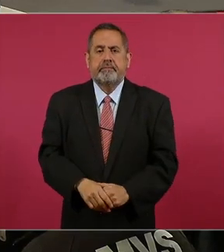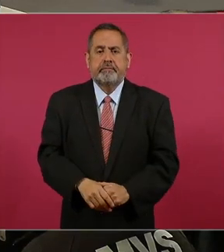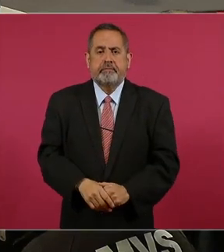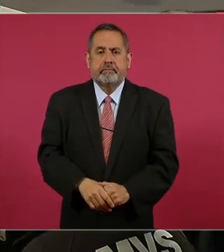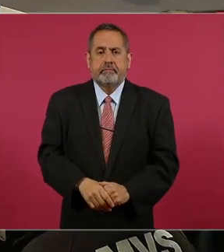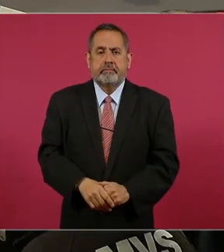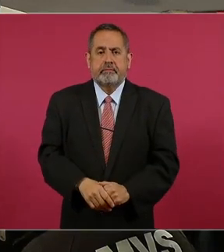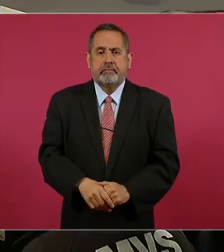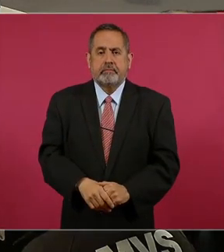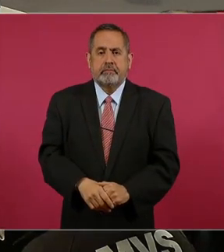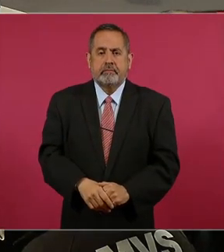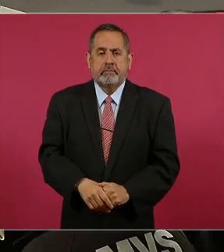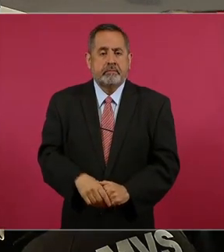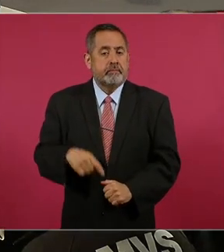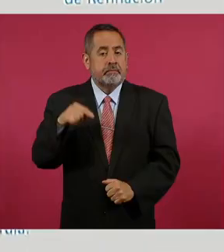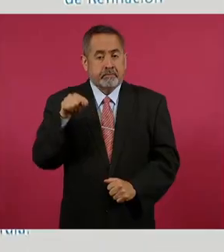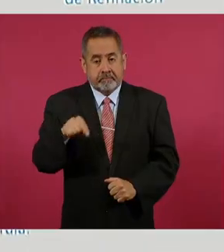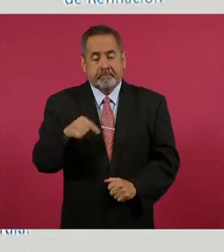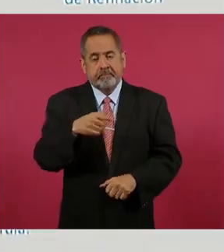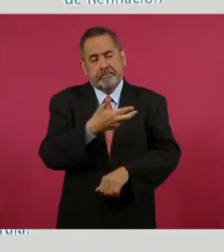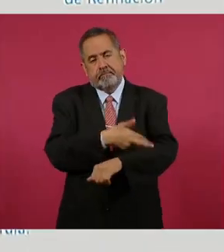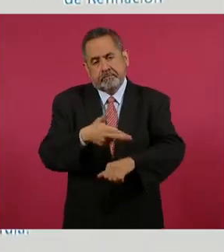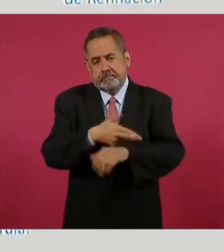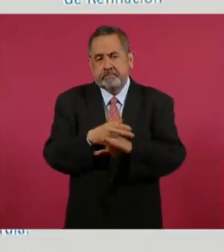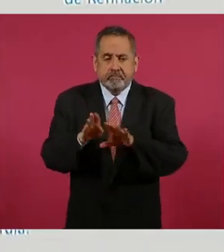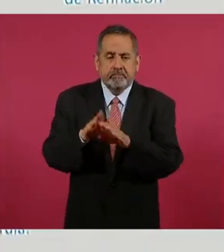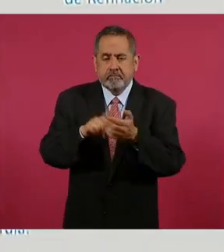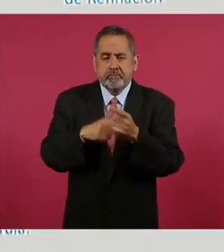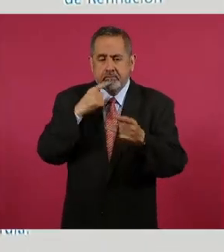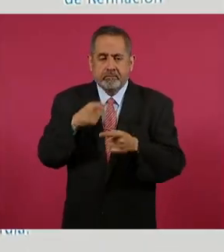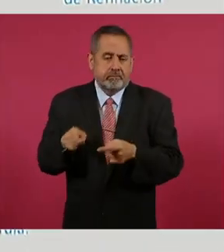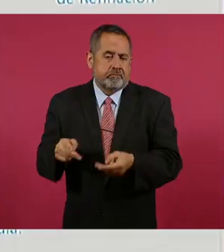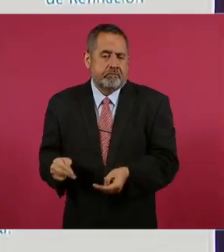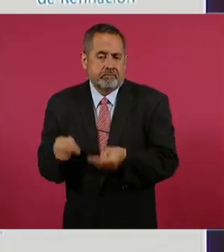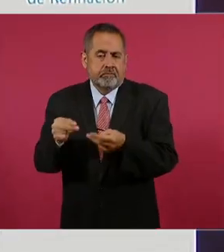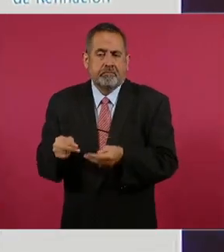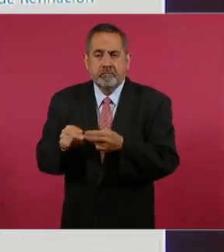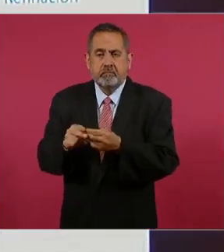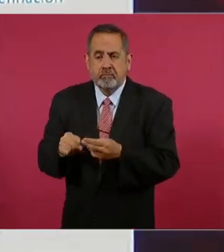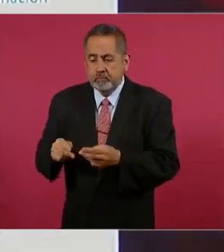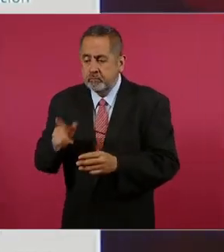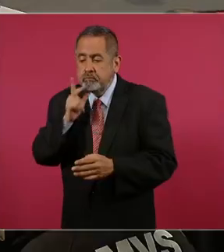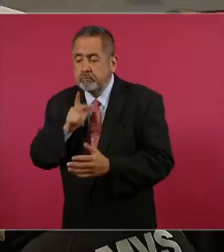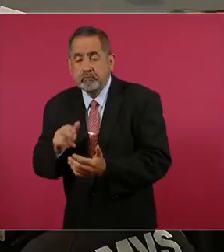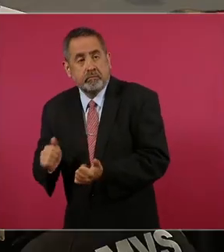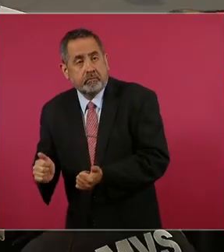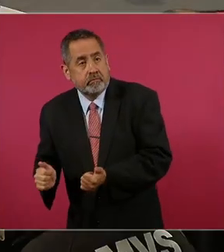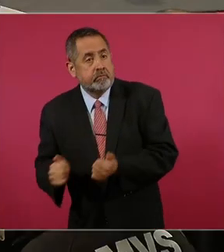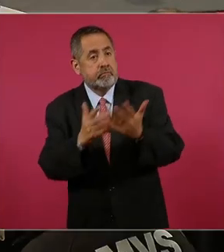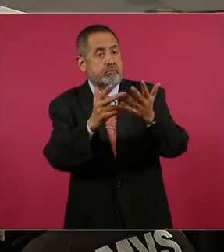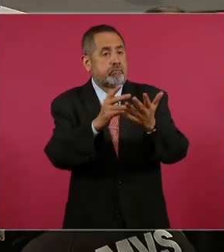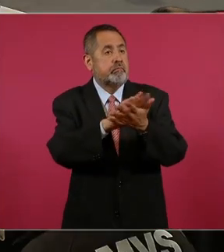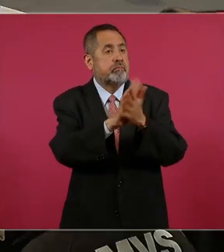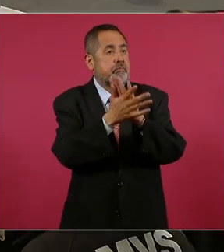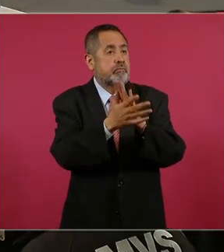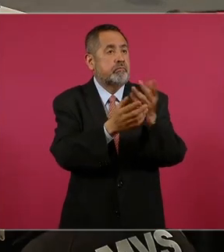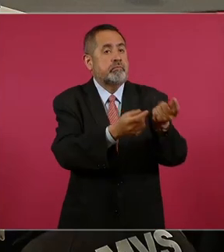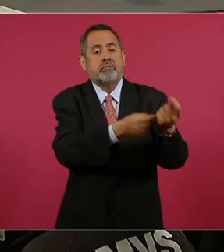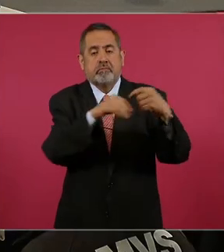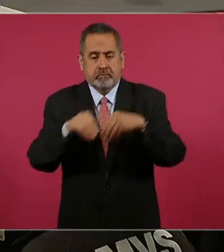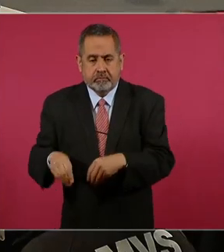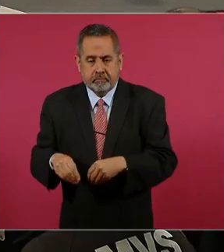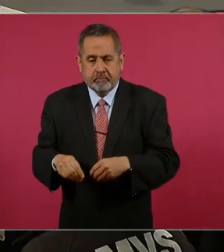y manejaban el negocio de acuerdo a